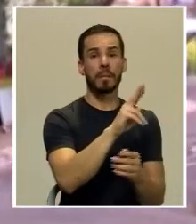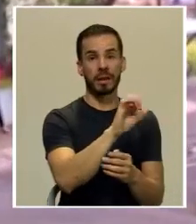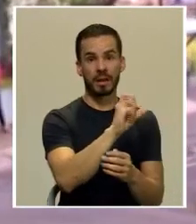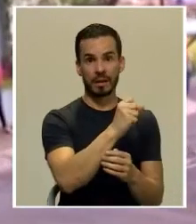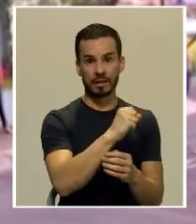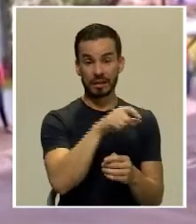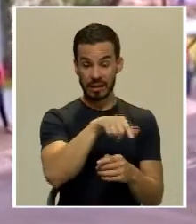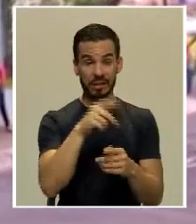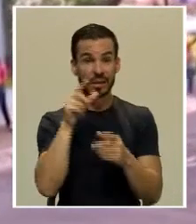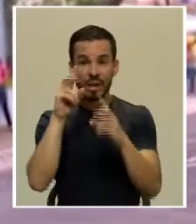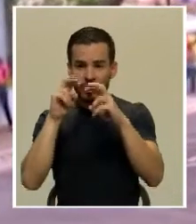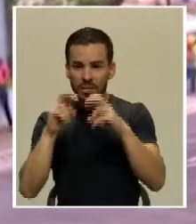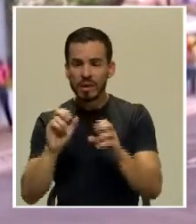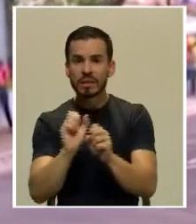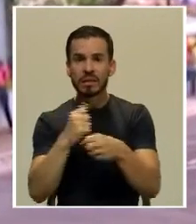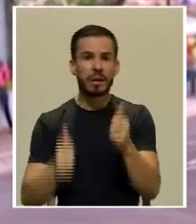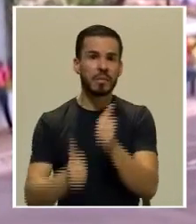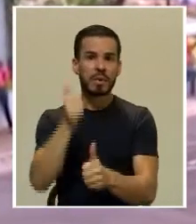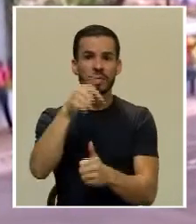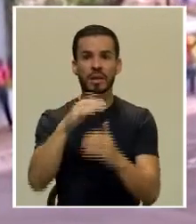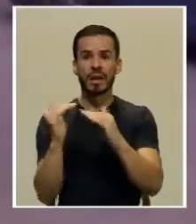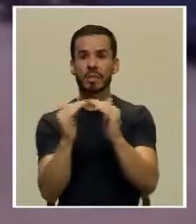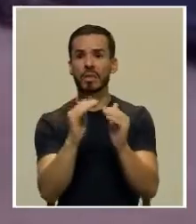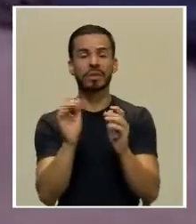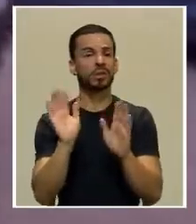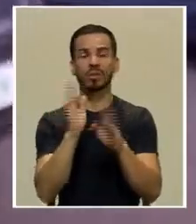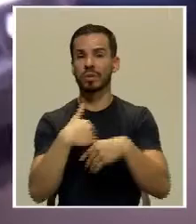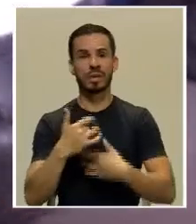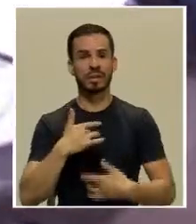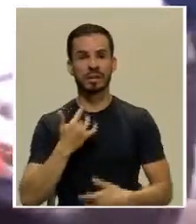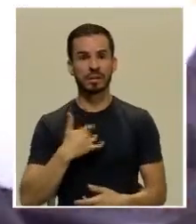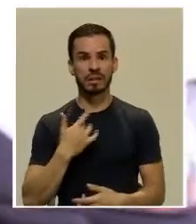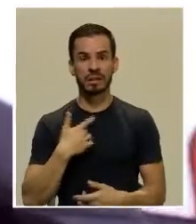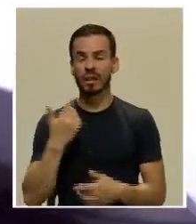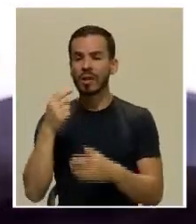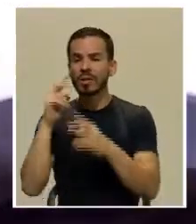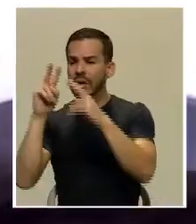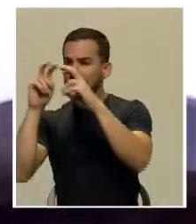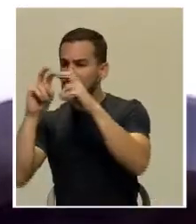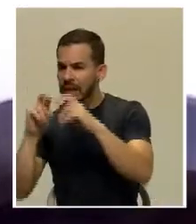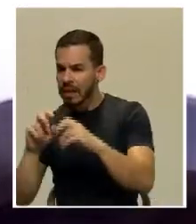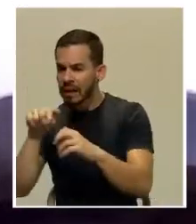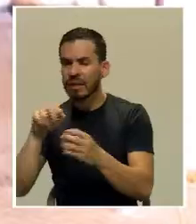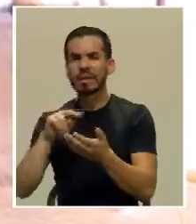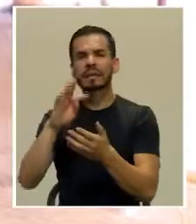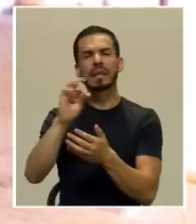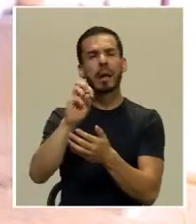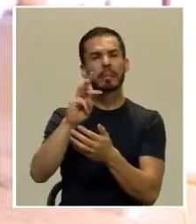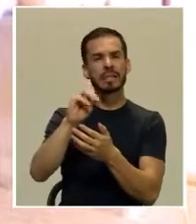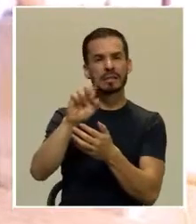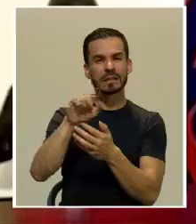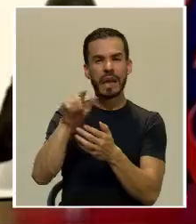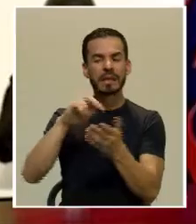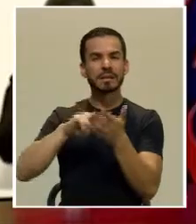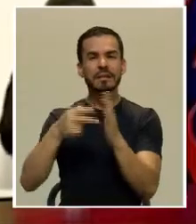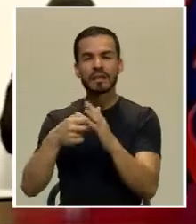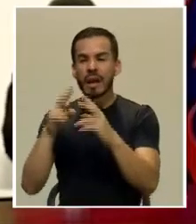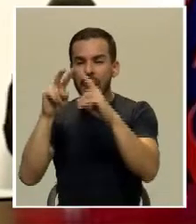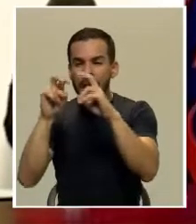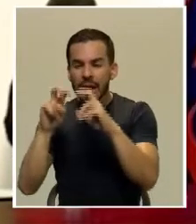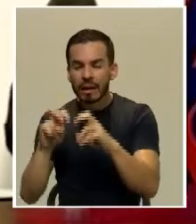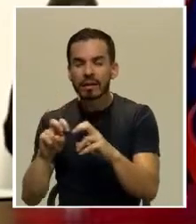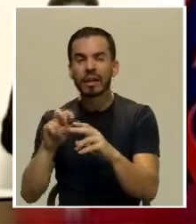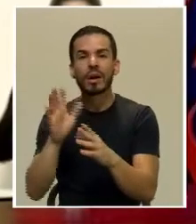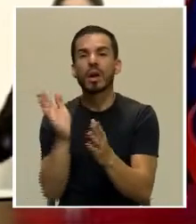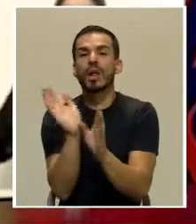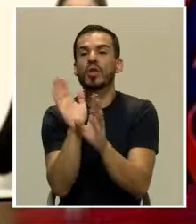Estas pruebas se realizaron en su mayoría a la población asintomática. Un tamizaje es una prueba que nosotros realizamos a la